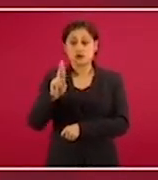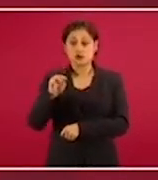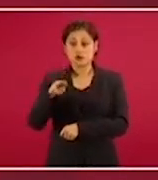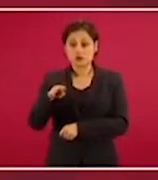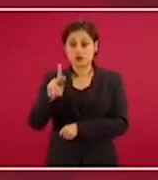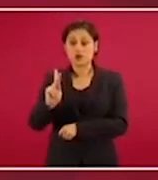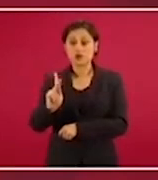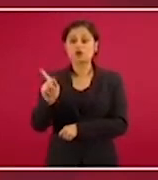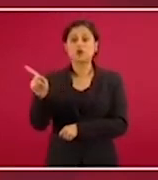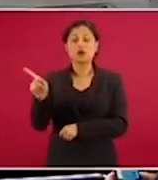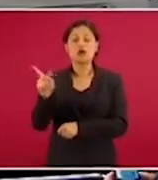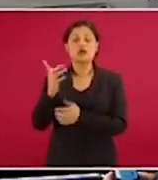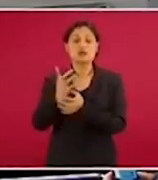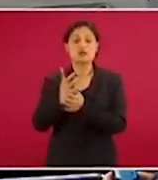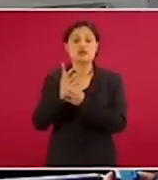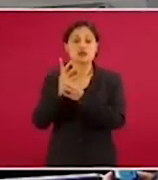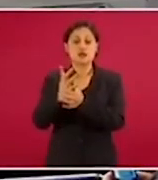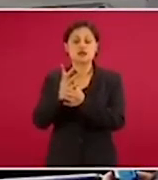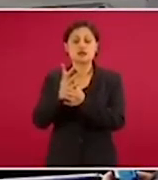apoyar